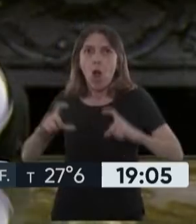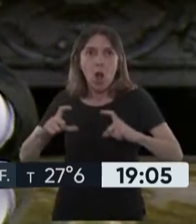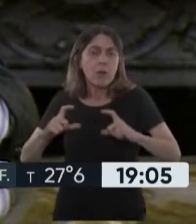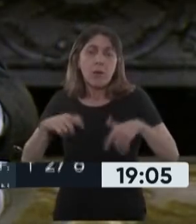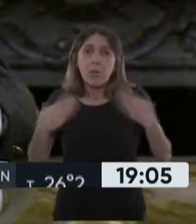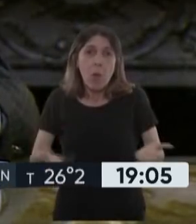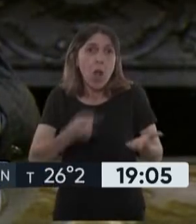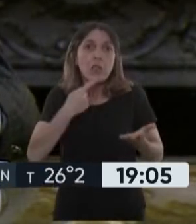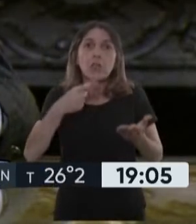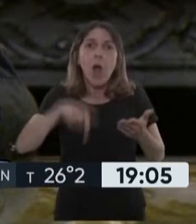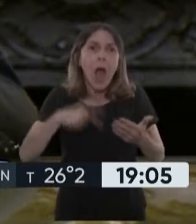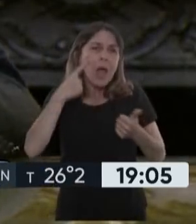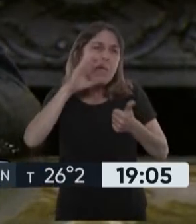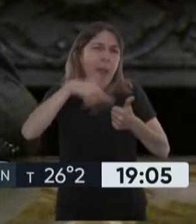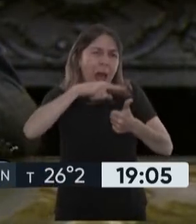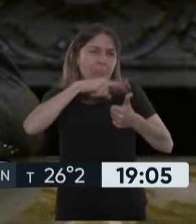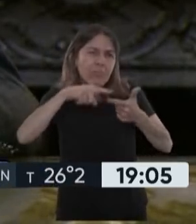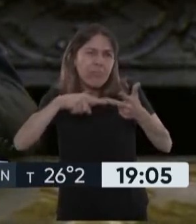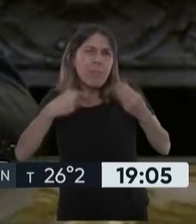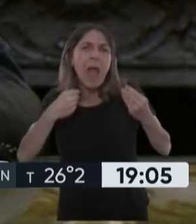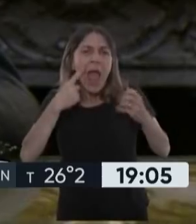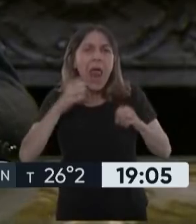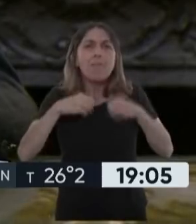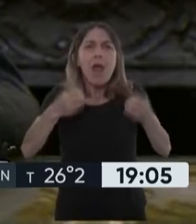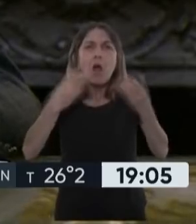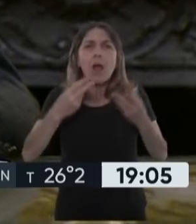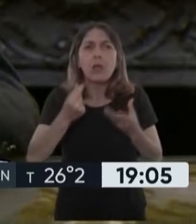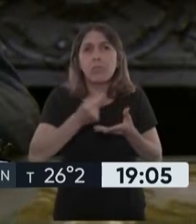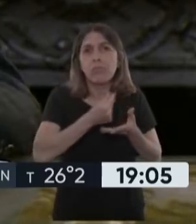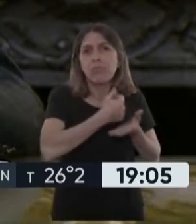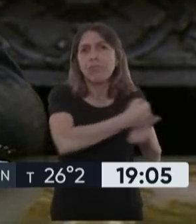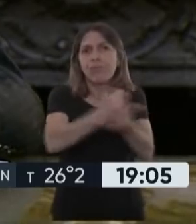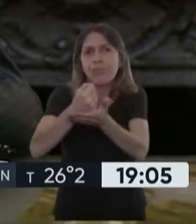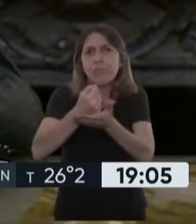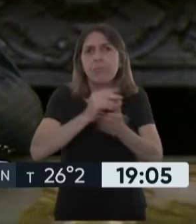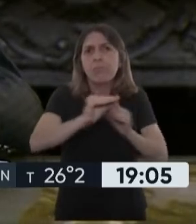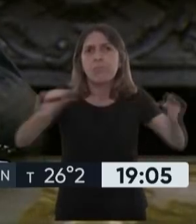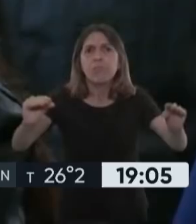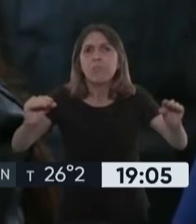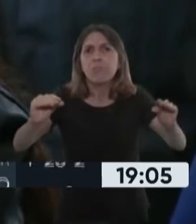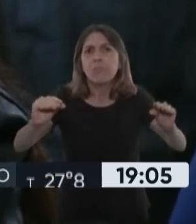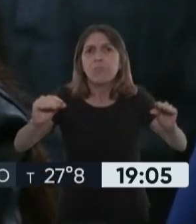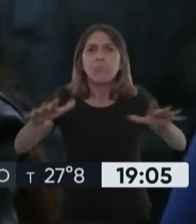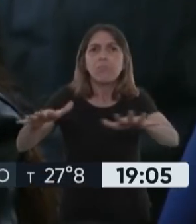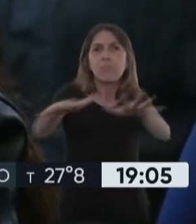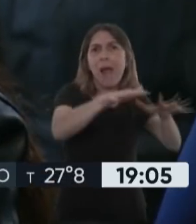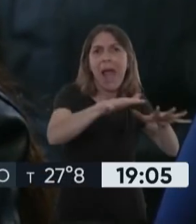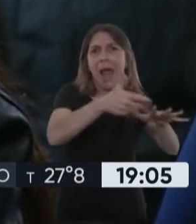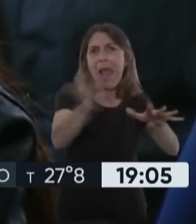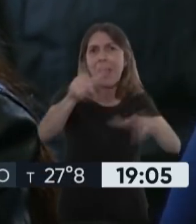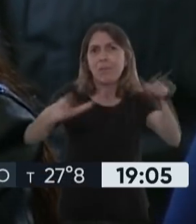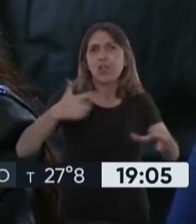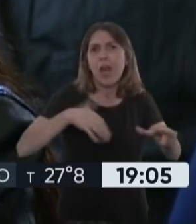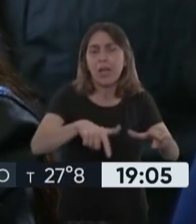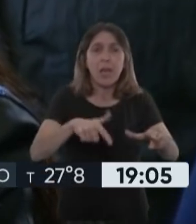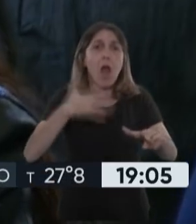en una lógica de seguir mejorando la distribución del ingreso en la Argentina. Lo podemos hacer